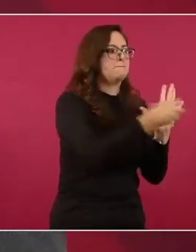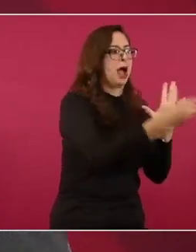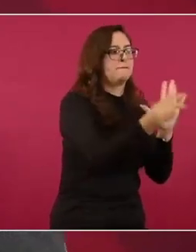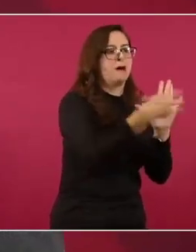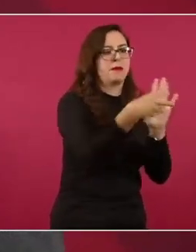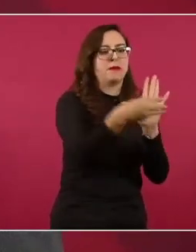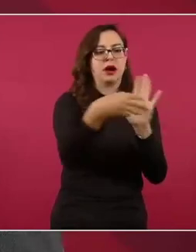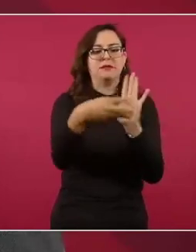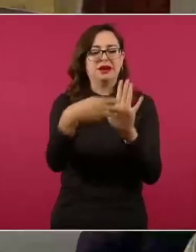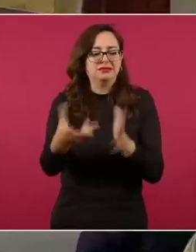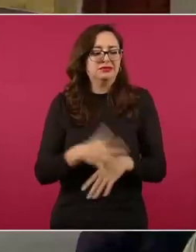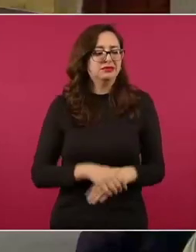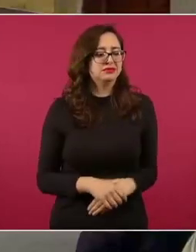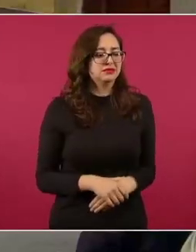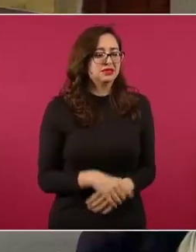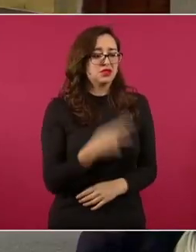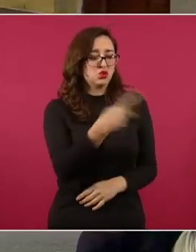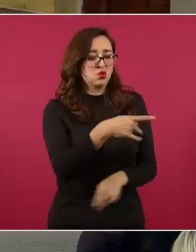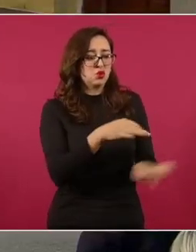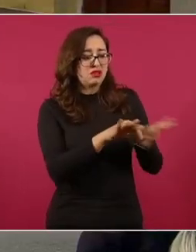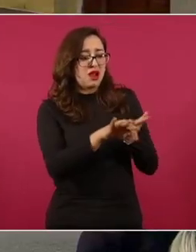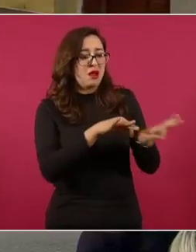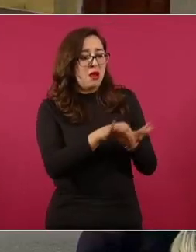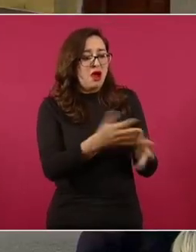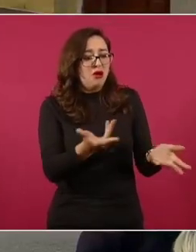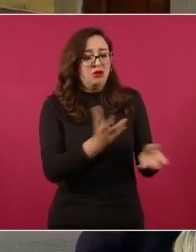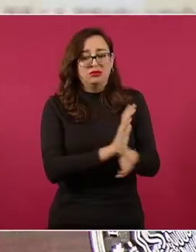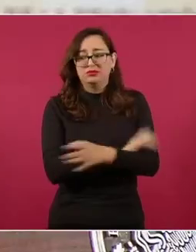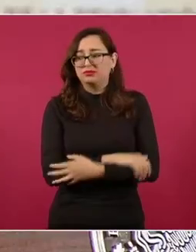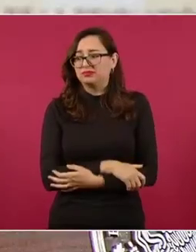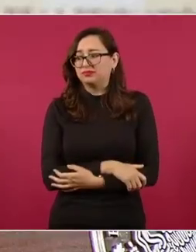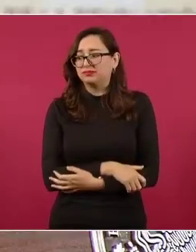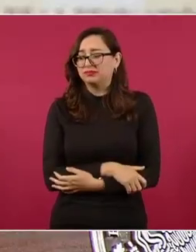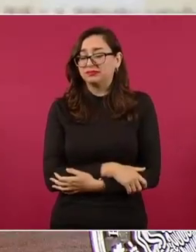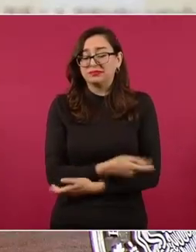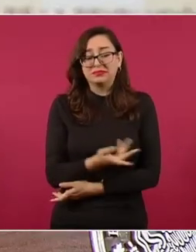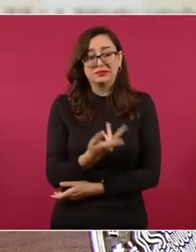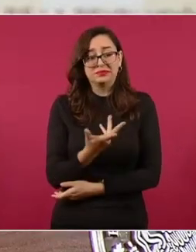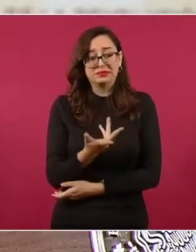Pues eso no. Yo ni debería de estarles diciendo estas cosas.